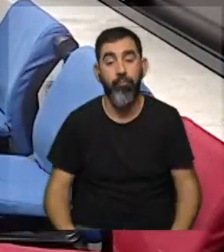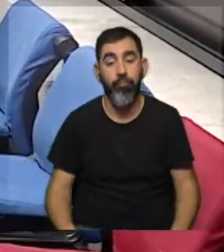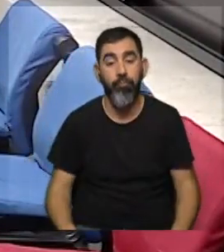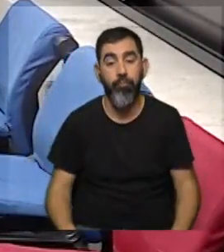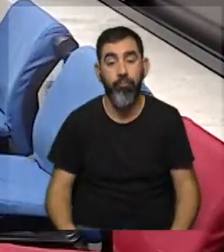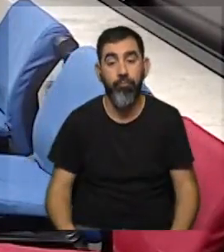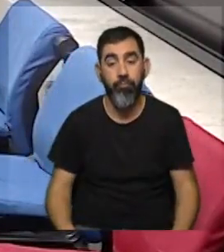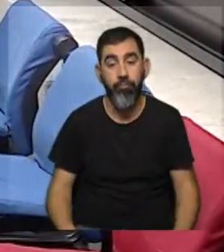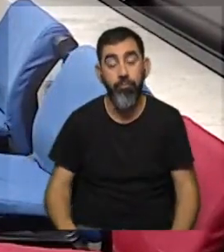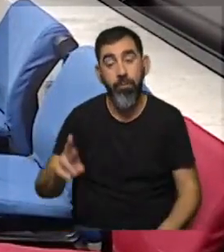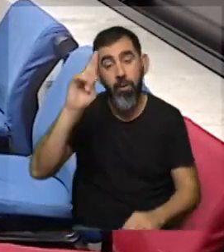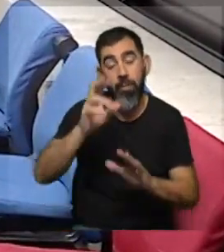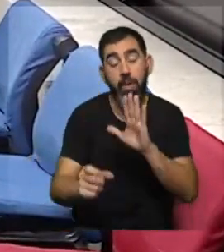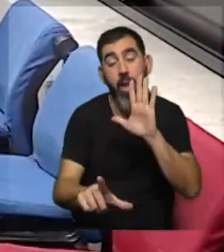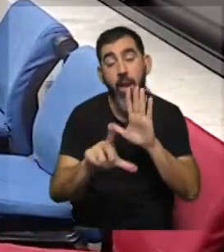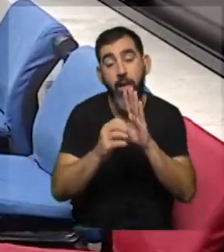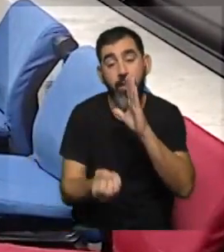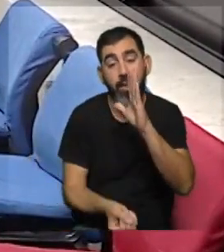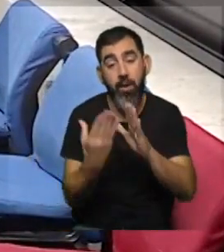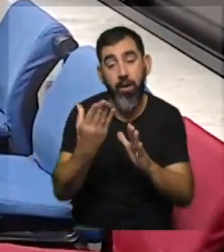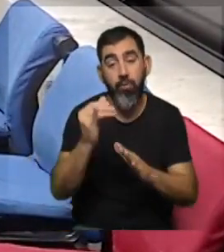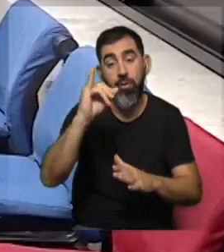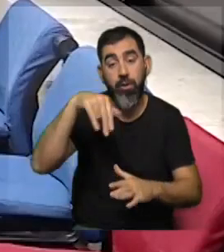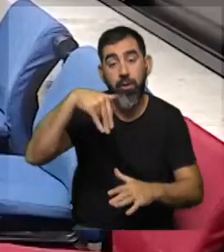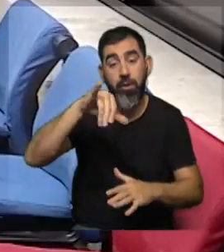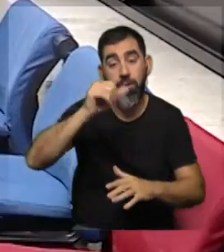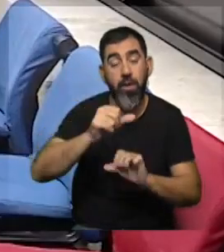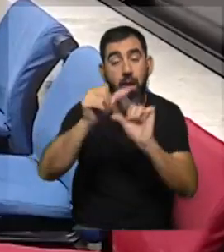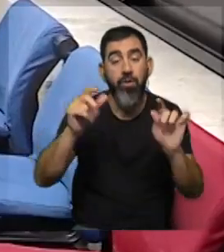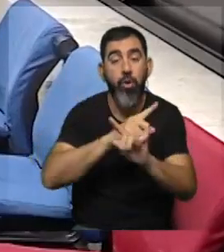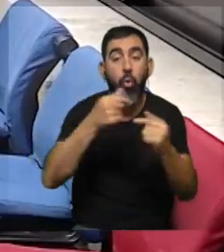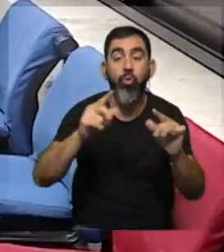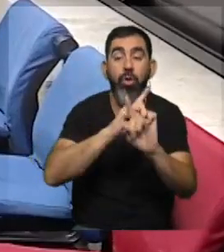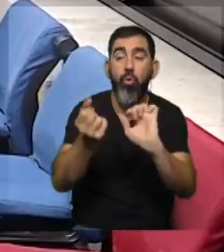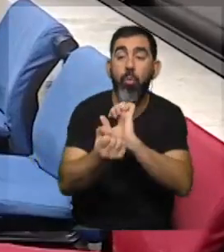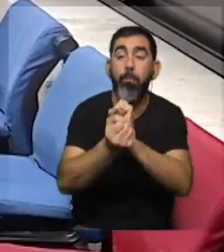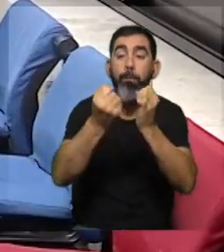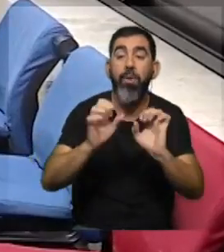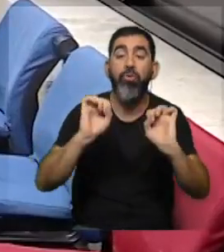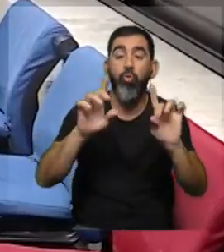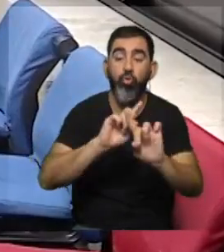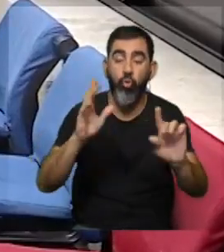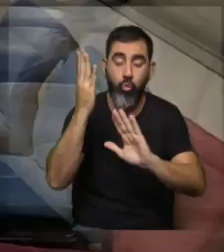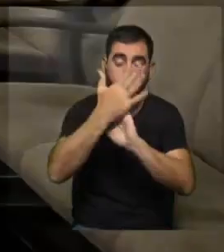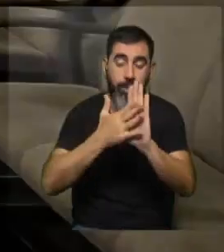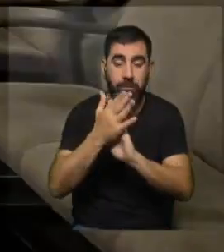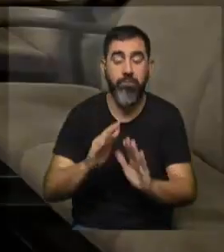del inicia y administrar todas las medidas no privativas de libertad en el resto del país